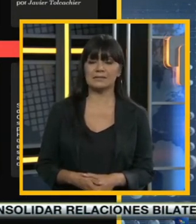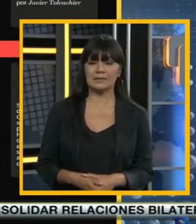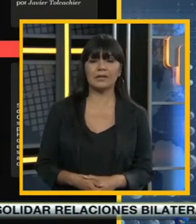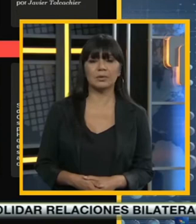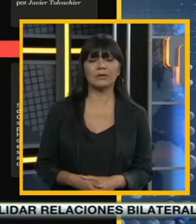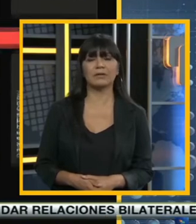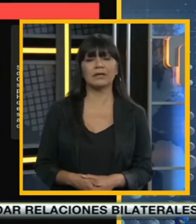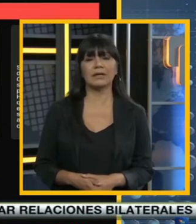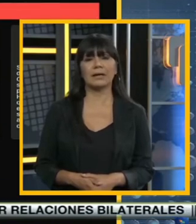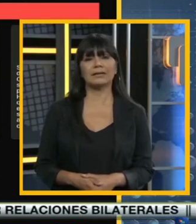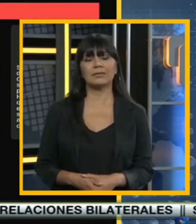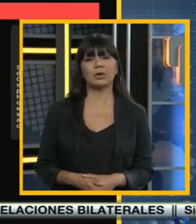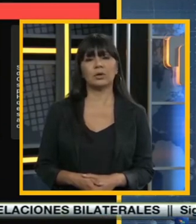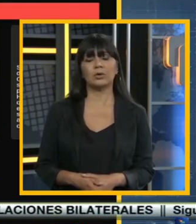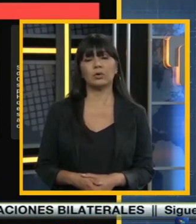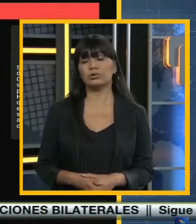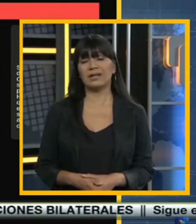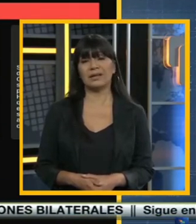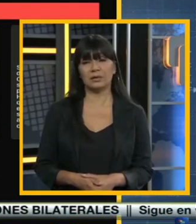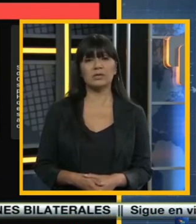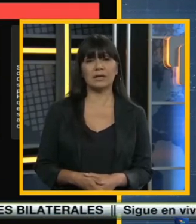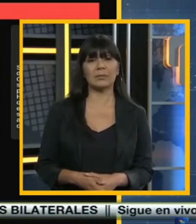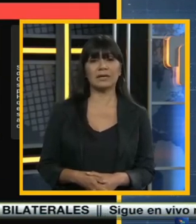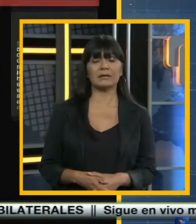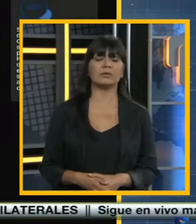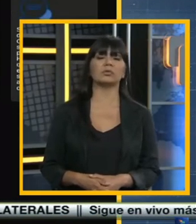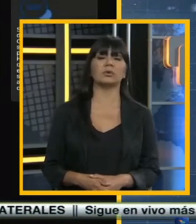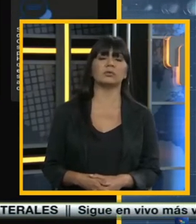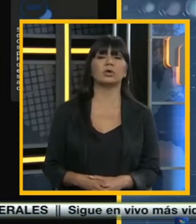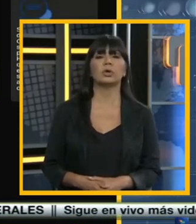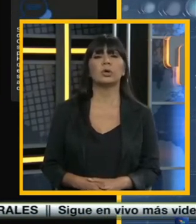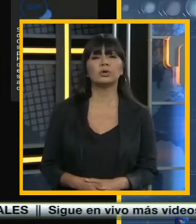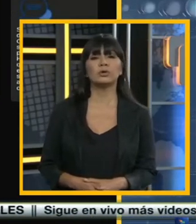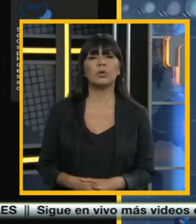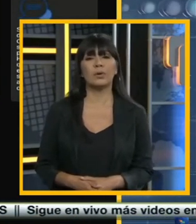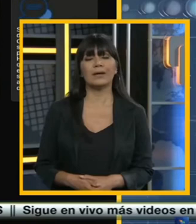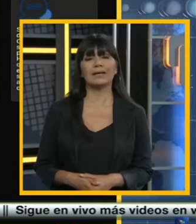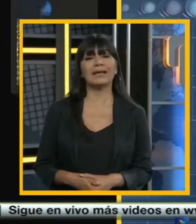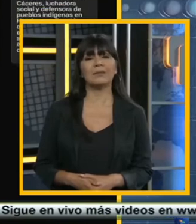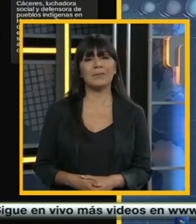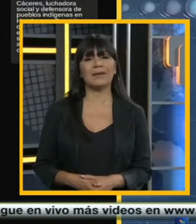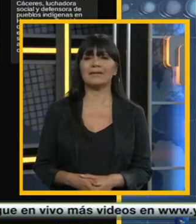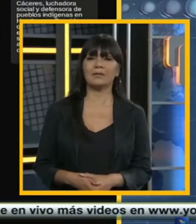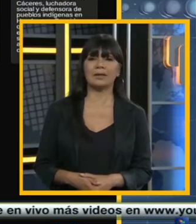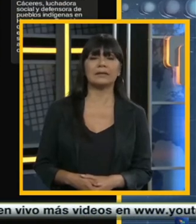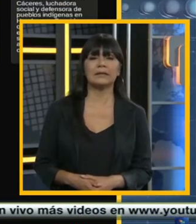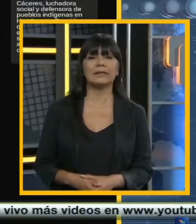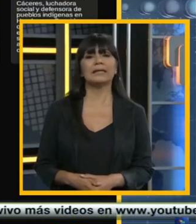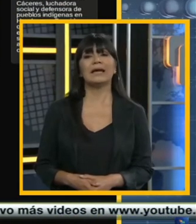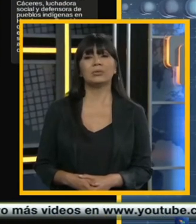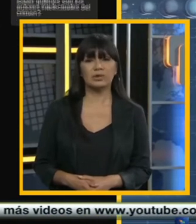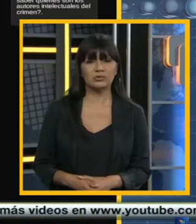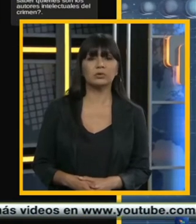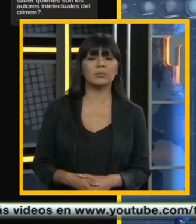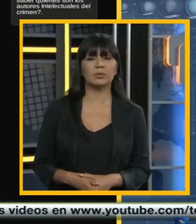subrayar la necesidad de poner fin a este bloqueo hostil, genocida que aplica Estados Unidos contra Cuba en la víspera del debate